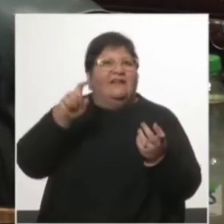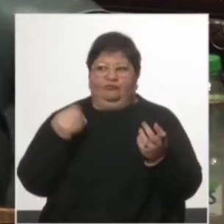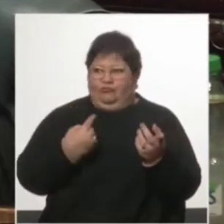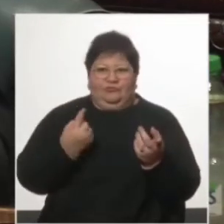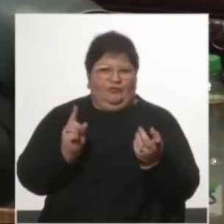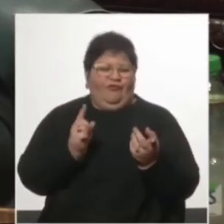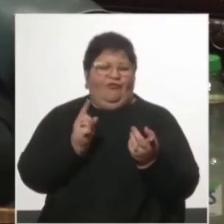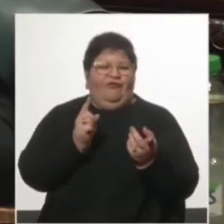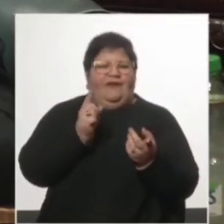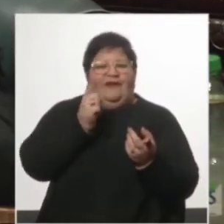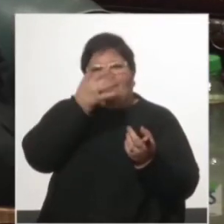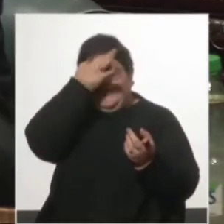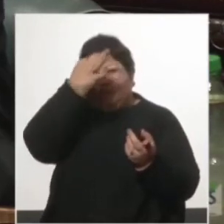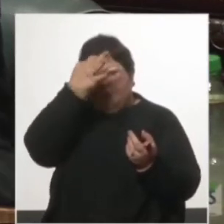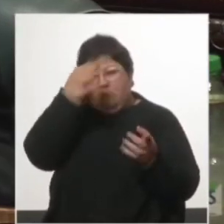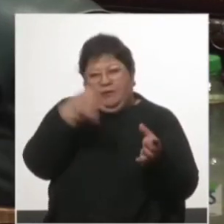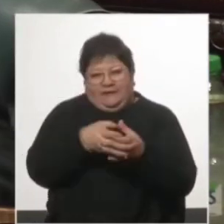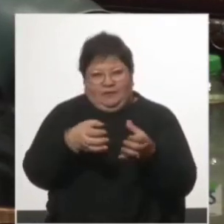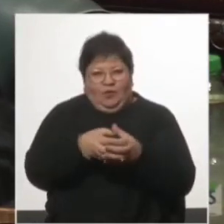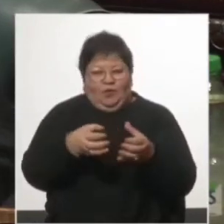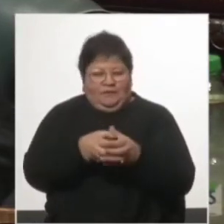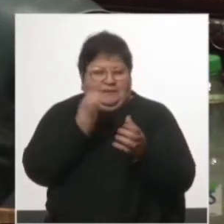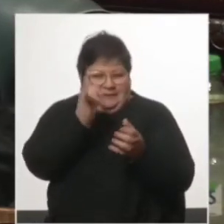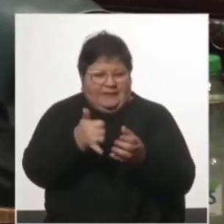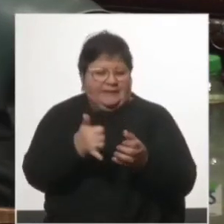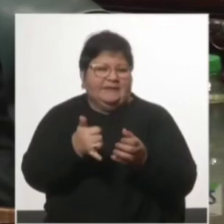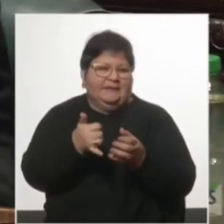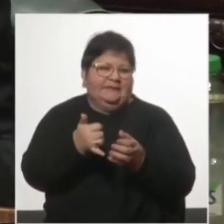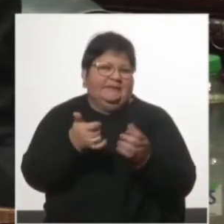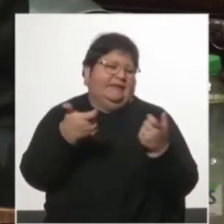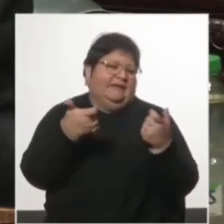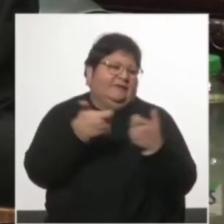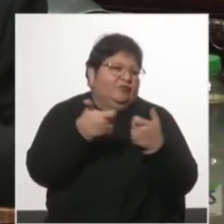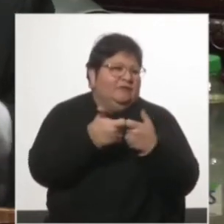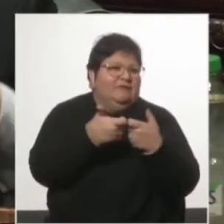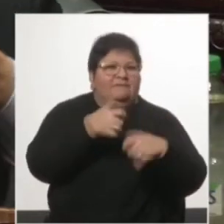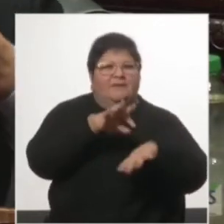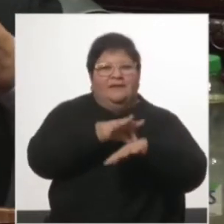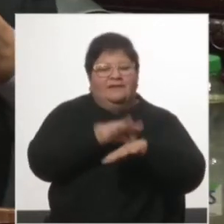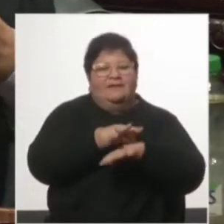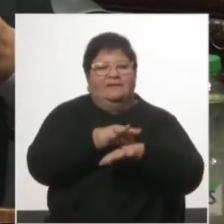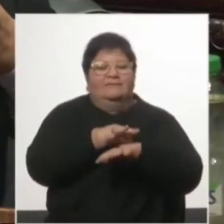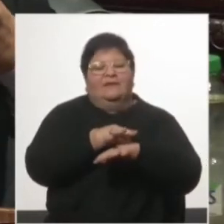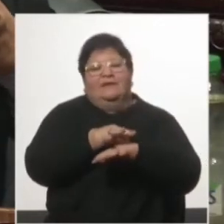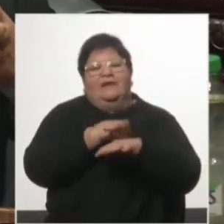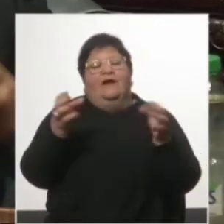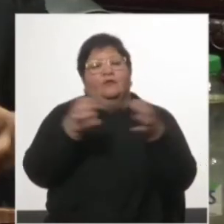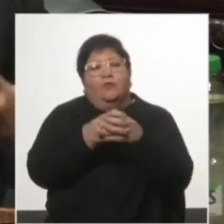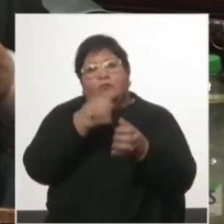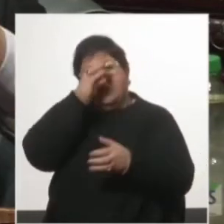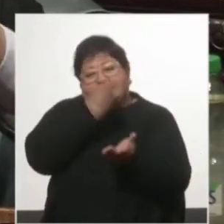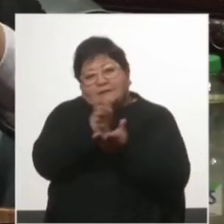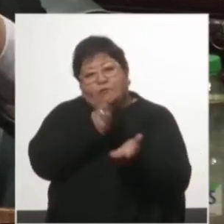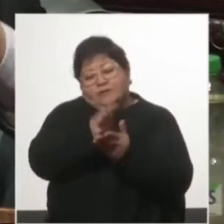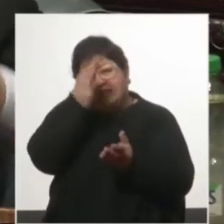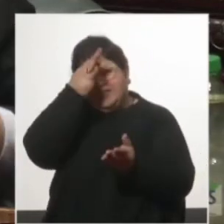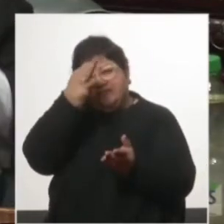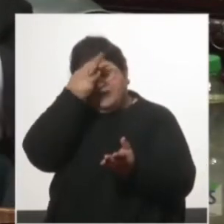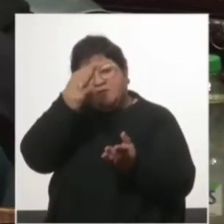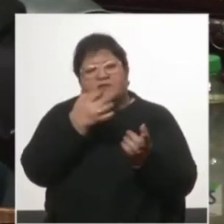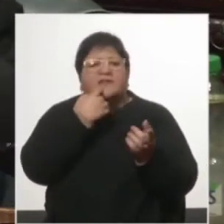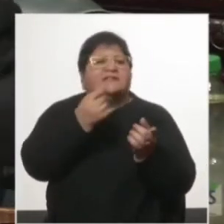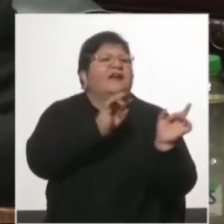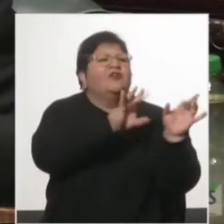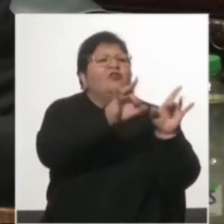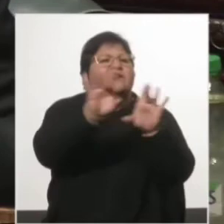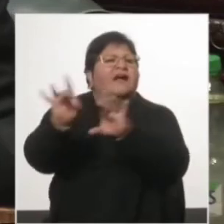las sociedades médicas. Los escuchamos todos al GACH decir que los contagios se relacionaban